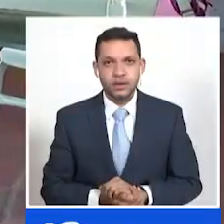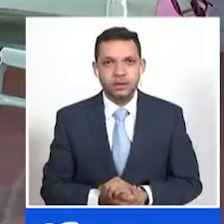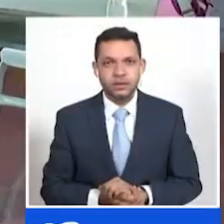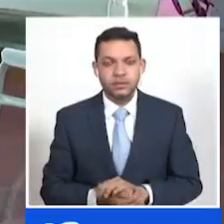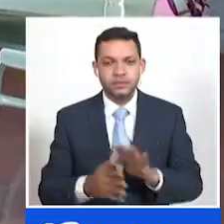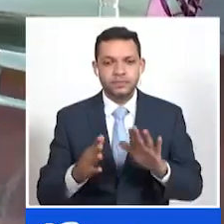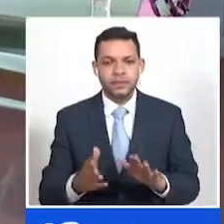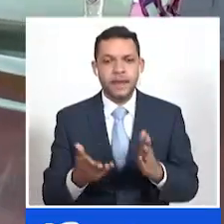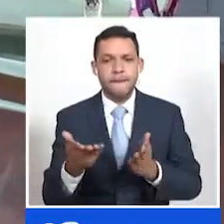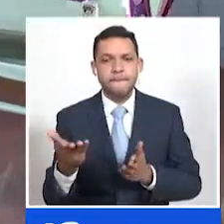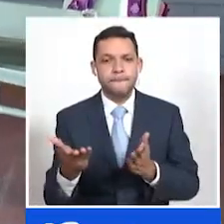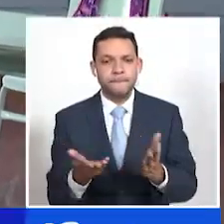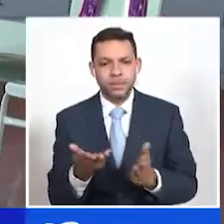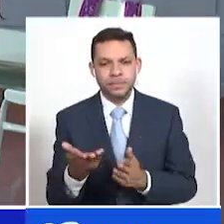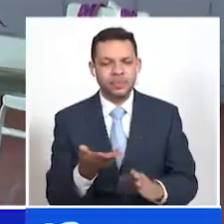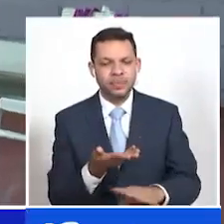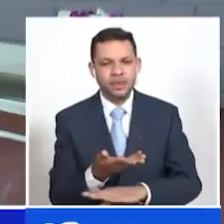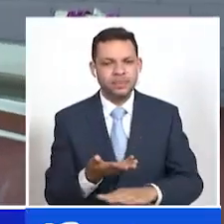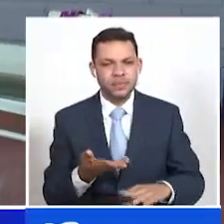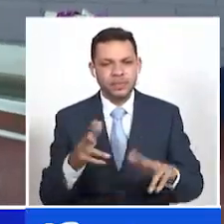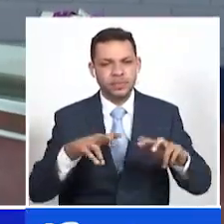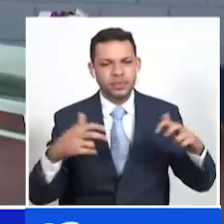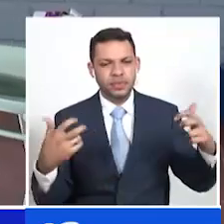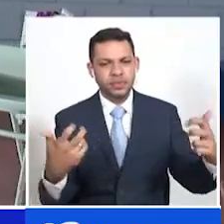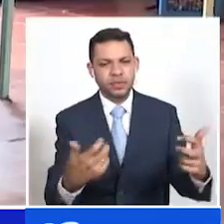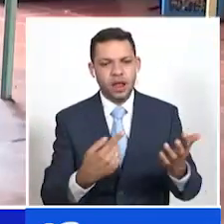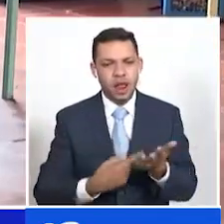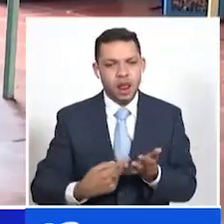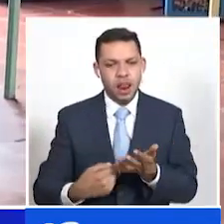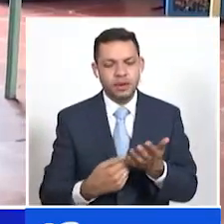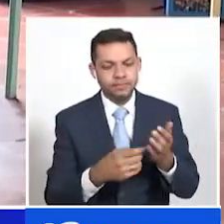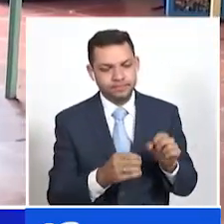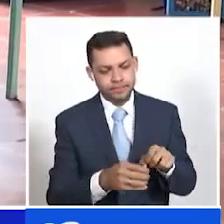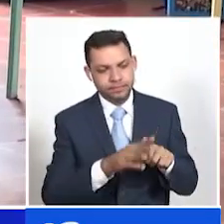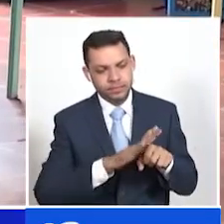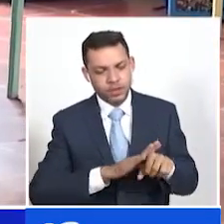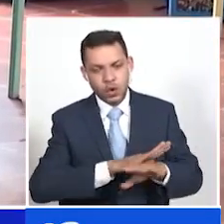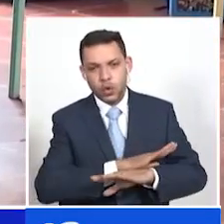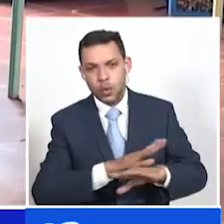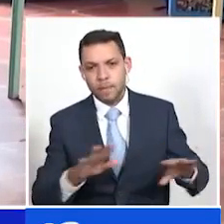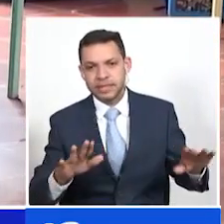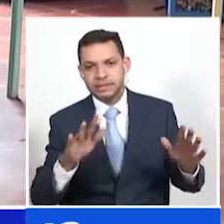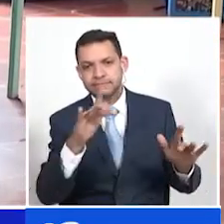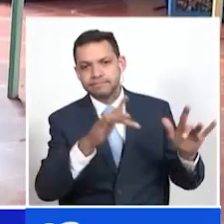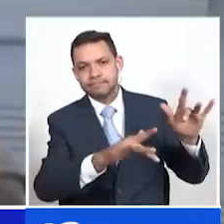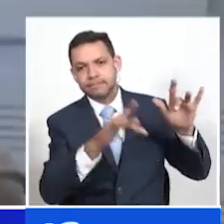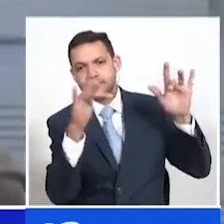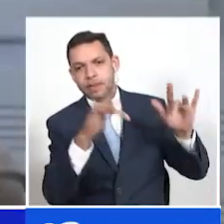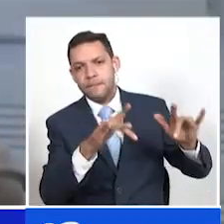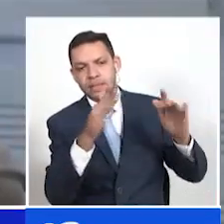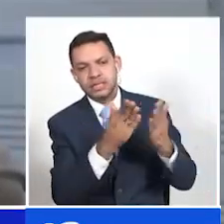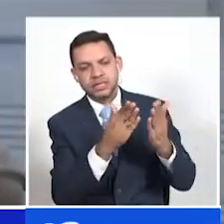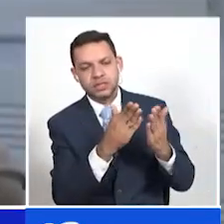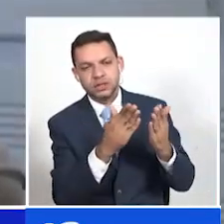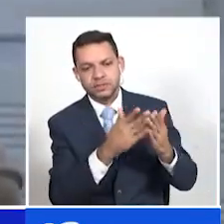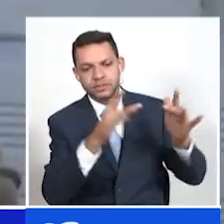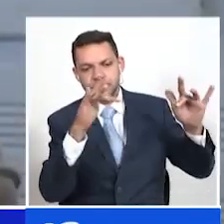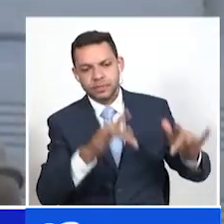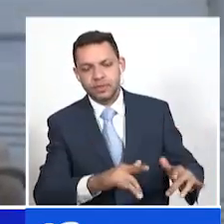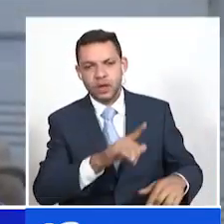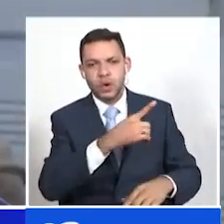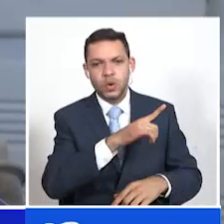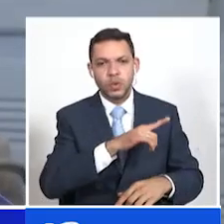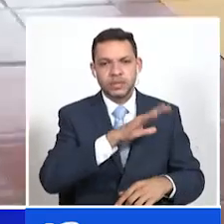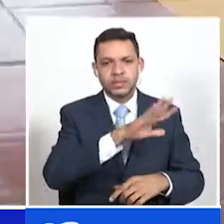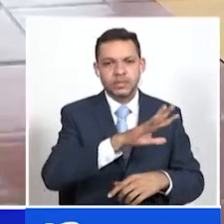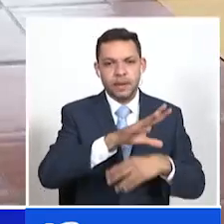La solicitud fue hecha desde la mesa departamental de COVID, donde piden suspender el modelo de alternancia en los colegios del Quindío desde el lunes 5 hasta